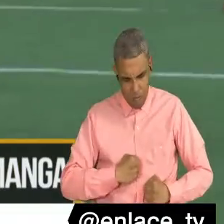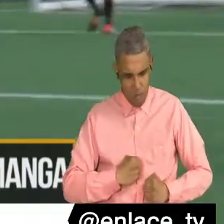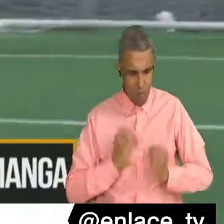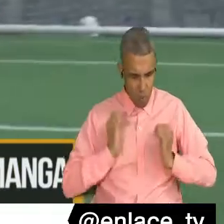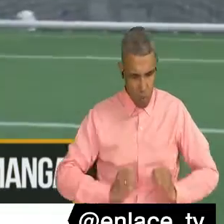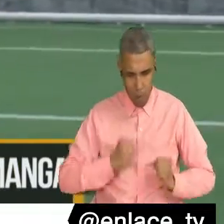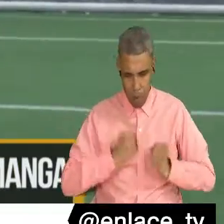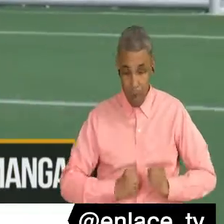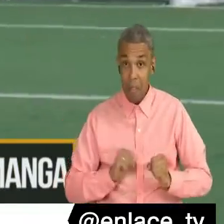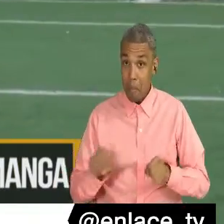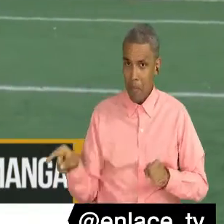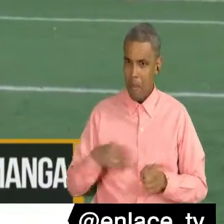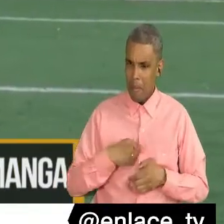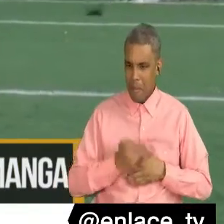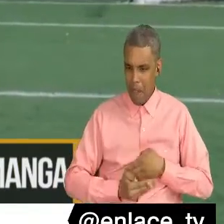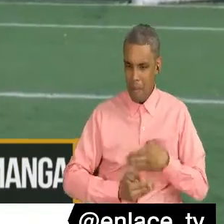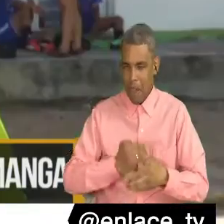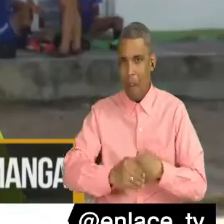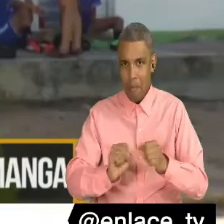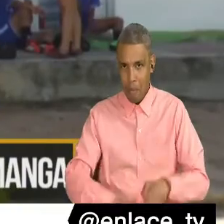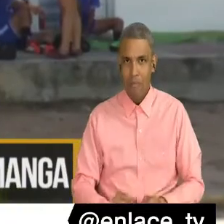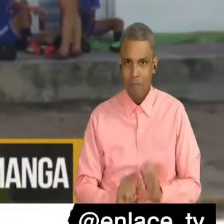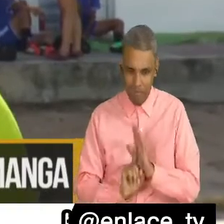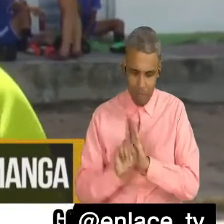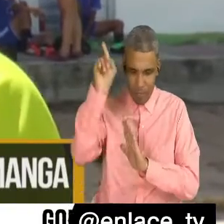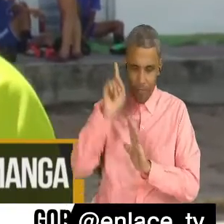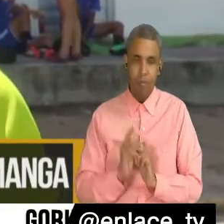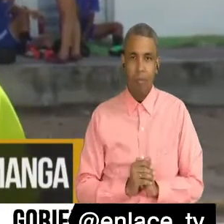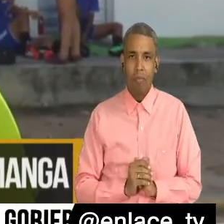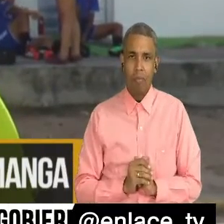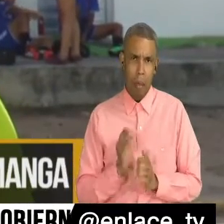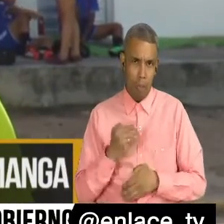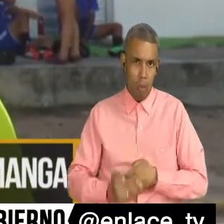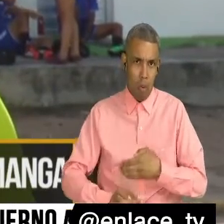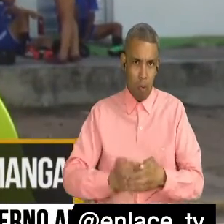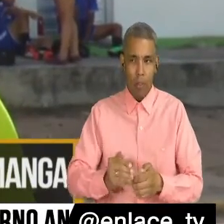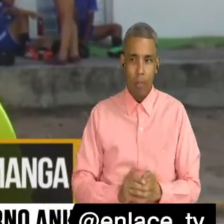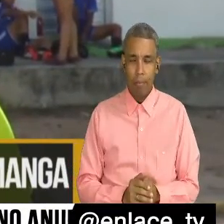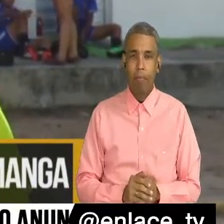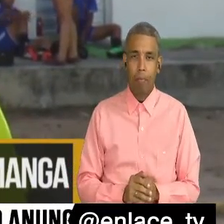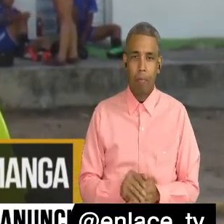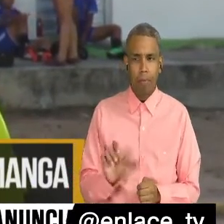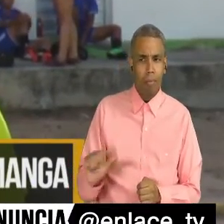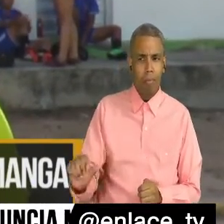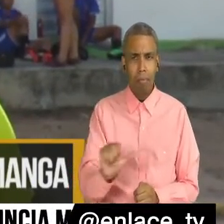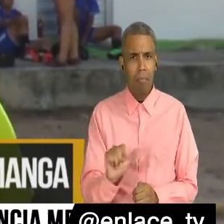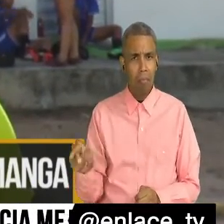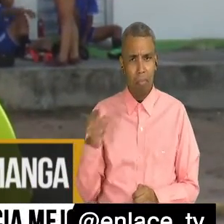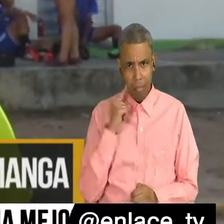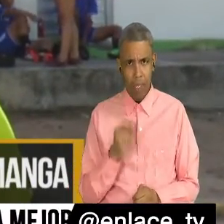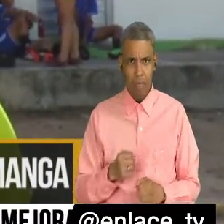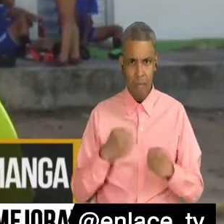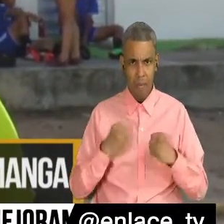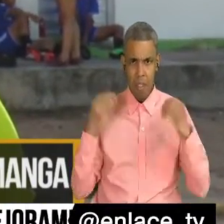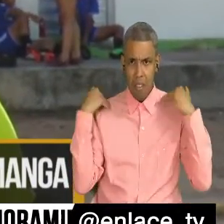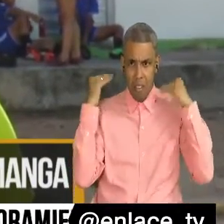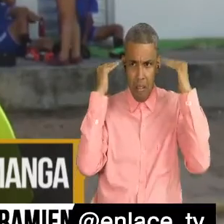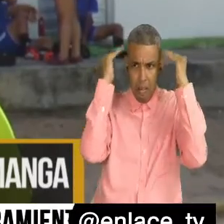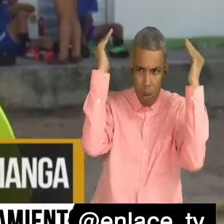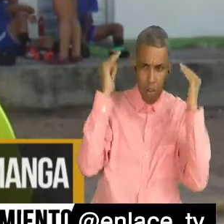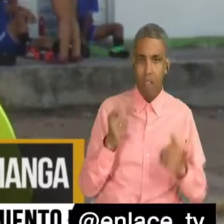para poder avanzar en esta primera temporada. Bueno, el equipo físicamente está muy bien, afortunadamente hemos hecho un gran trabajo, obviamente encabezado por el